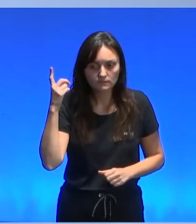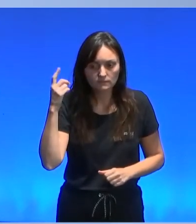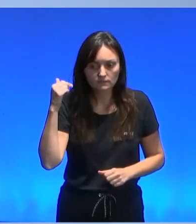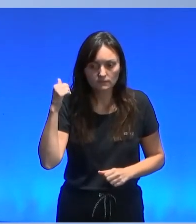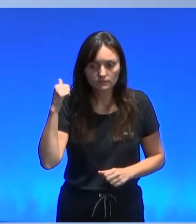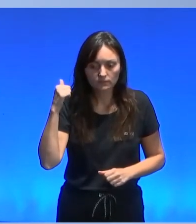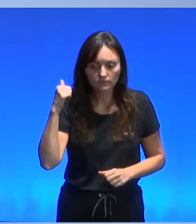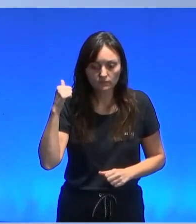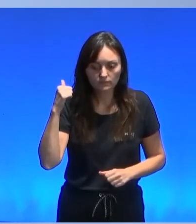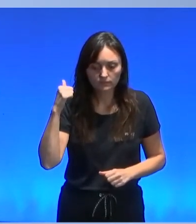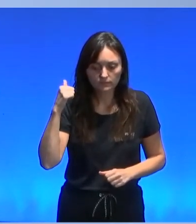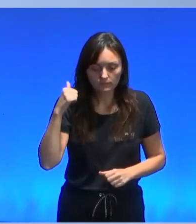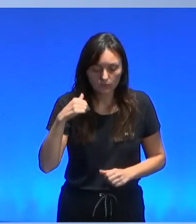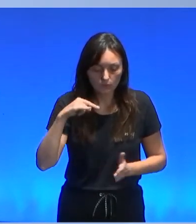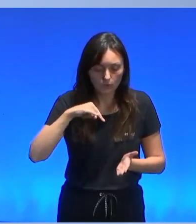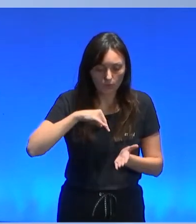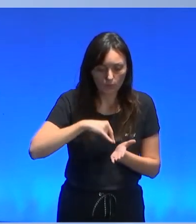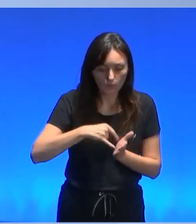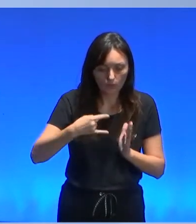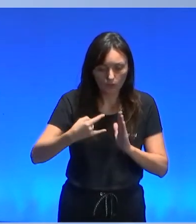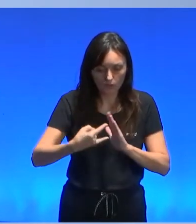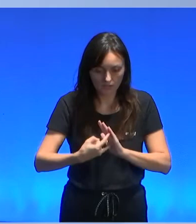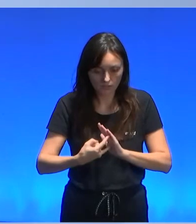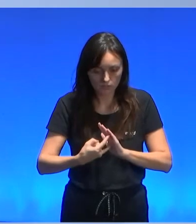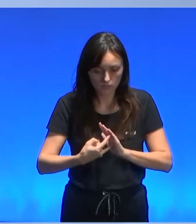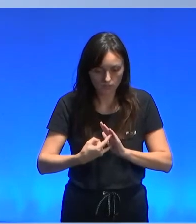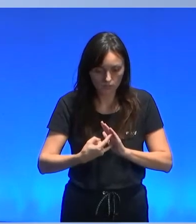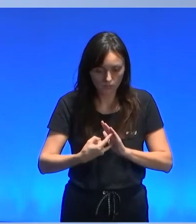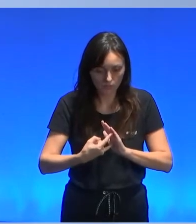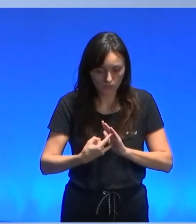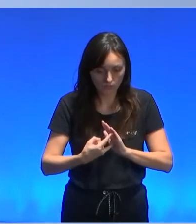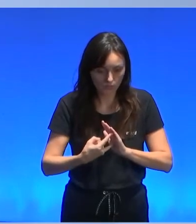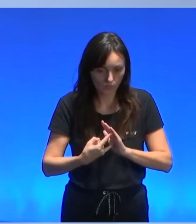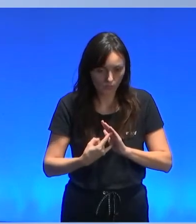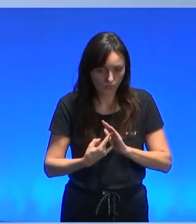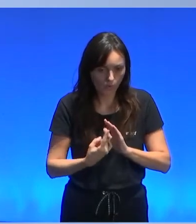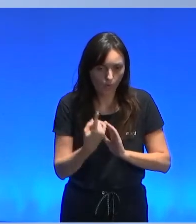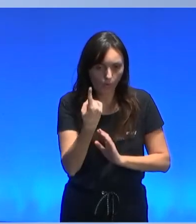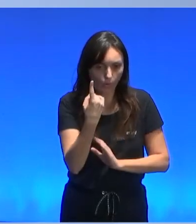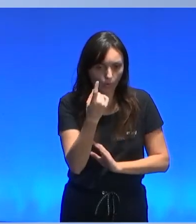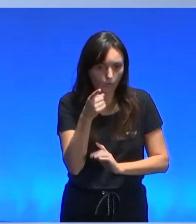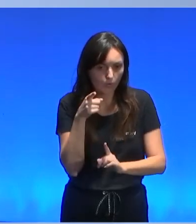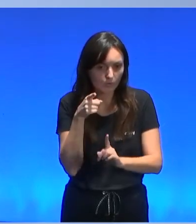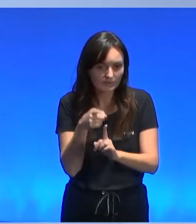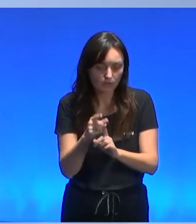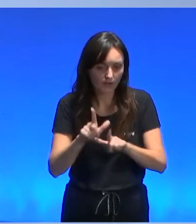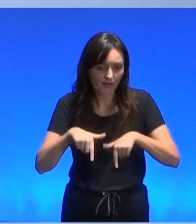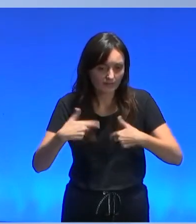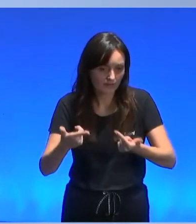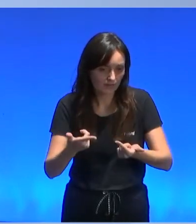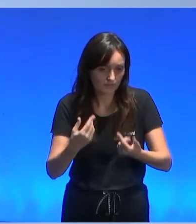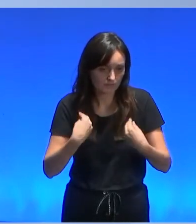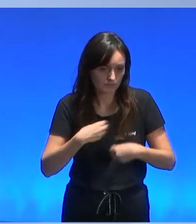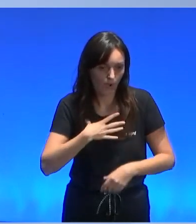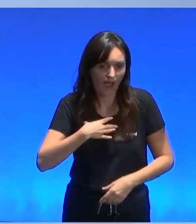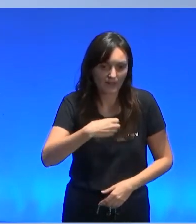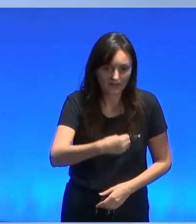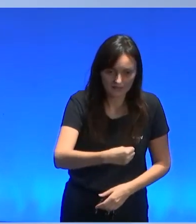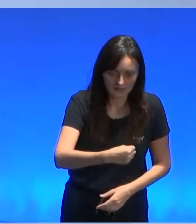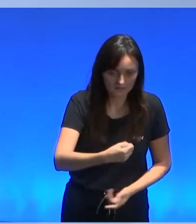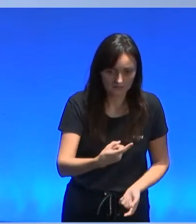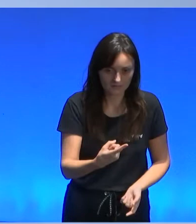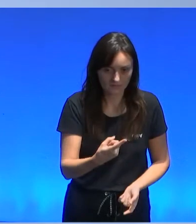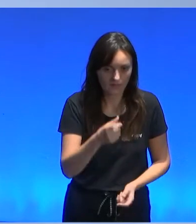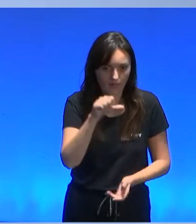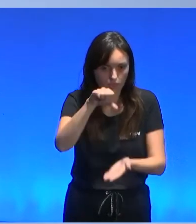decimos esto, que el proyecto tiene un destinatario natural, que es el alcalde, que es